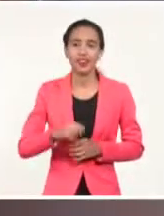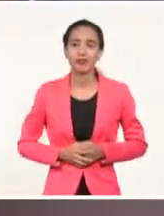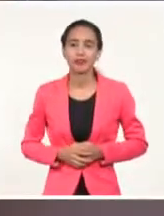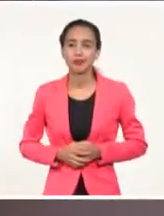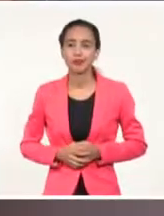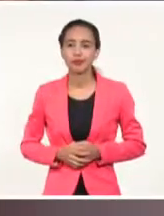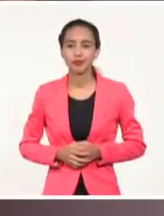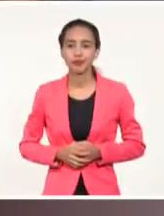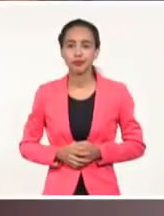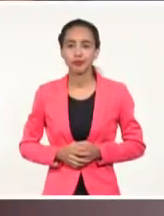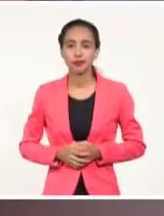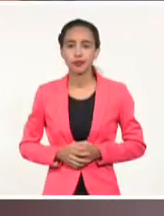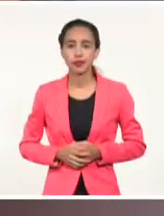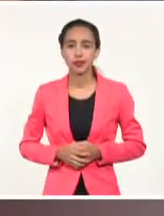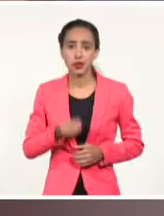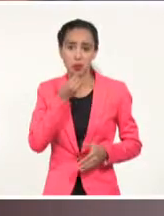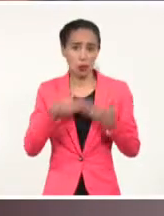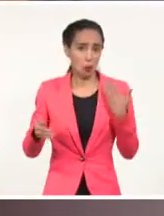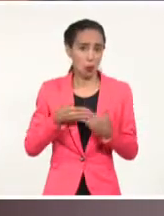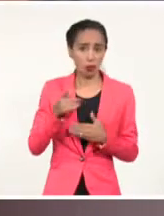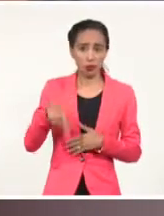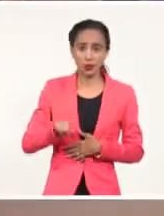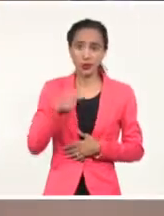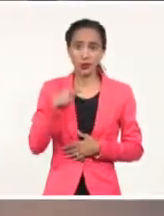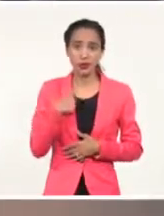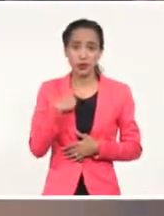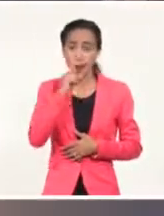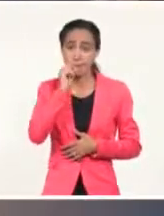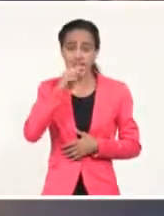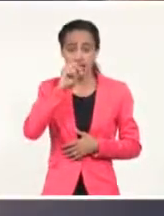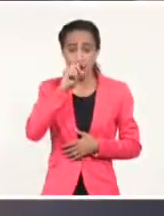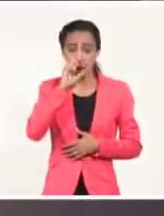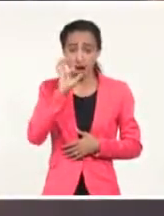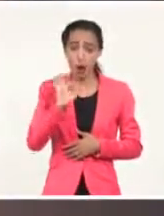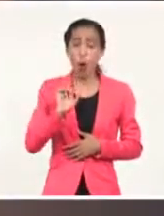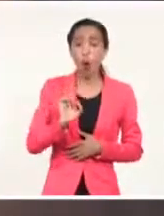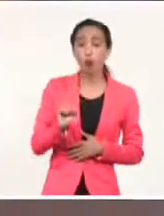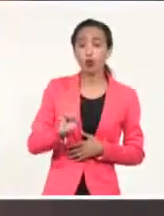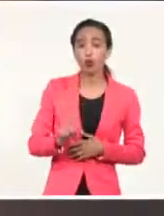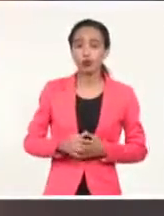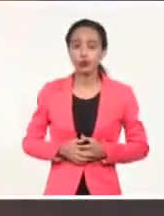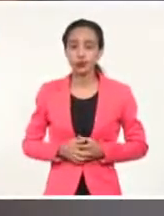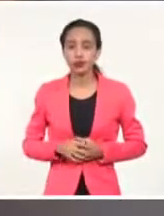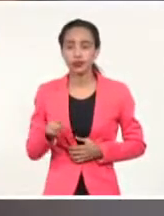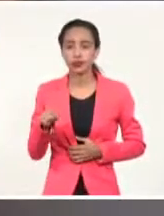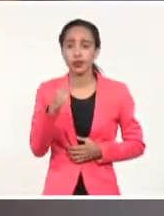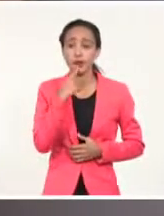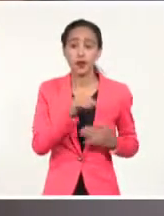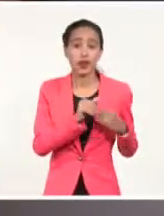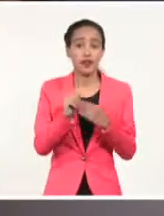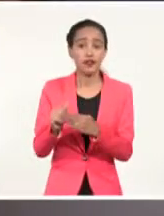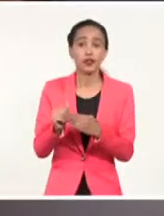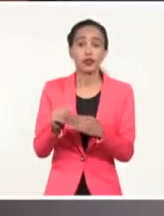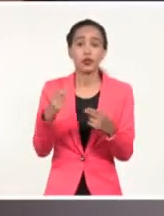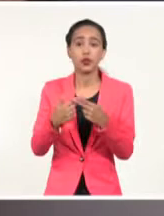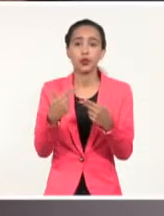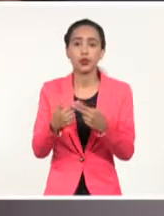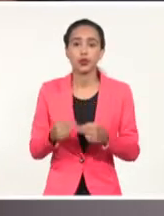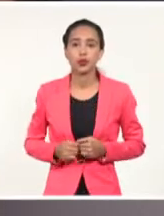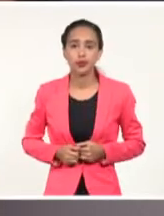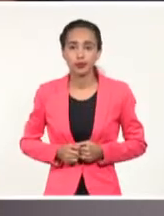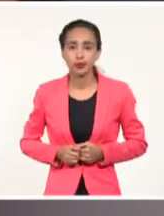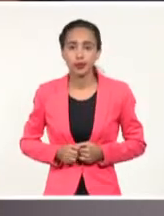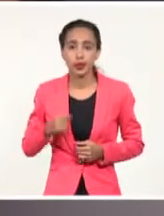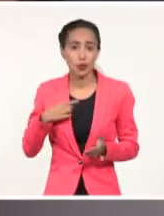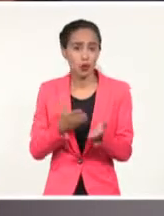todas. Wir haben es nicht gegen Barcelona, sondern wir haben was für gewinnen übrig. No solo por estar todavía juego liderato del grupo. Zwei sehr, sehr große Clubs in